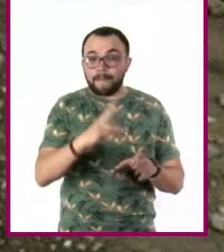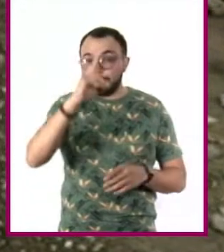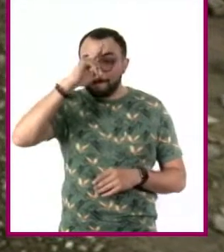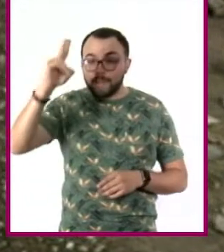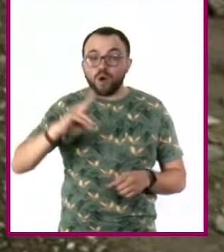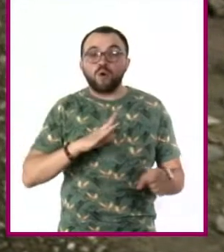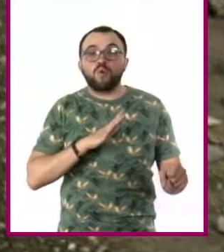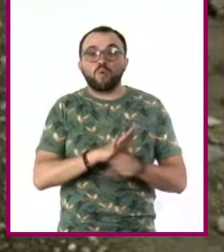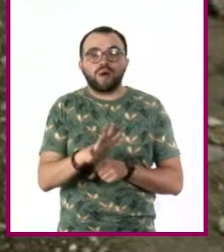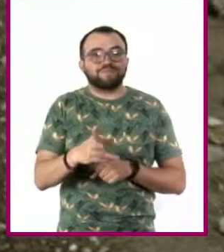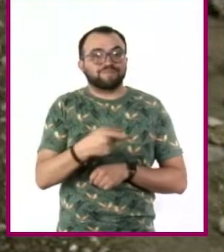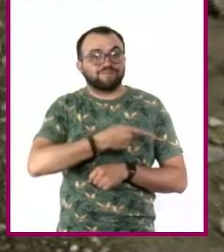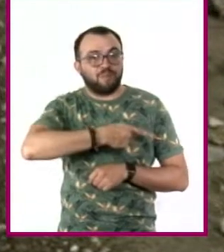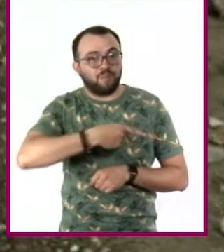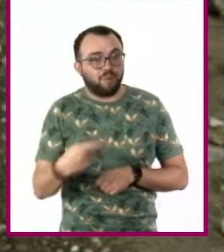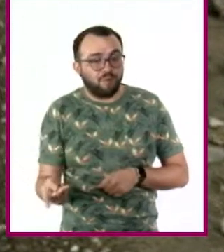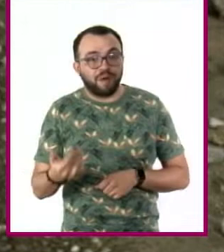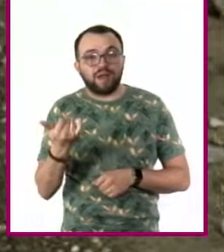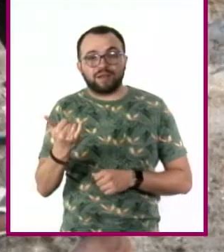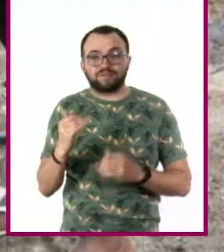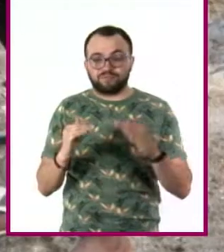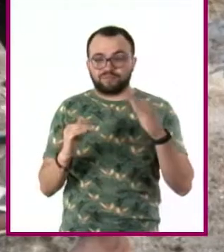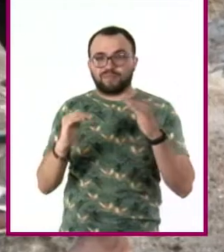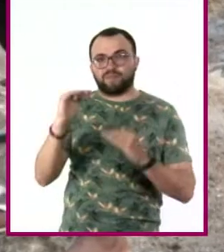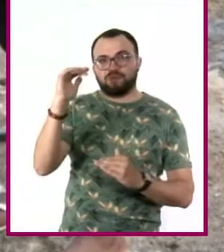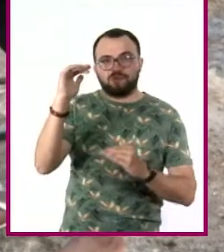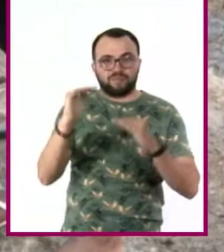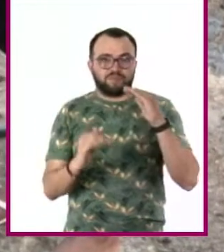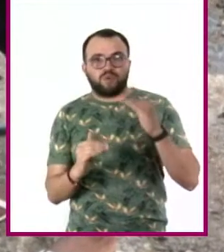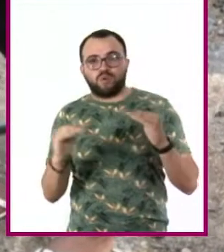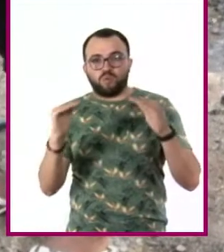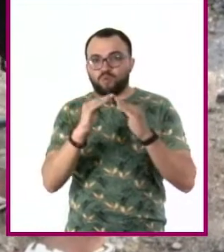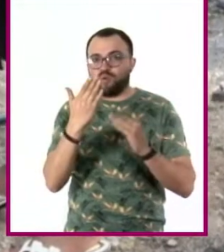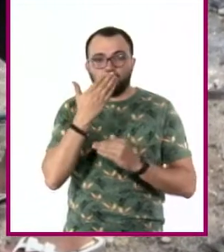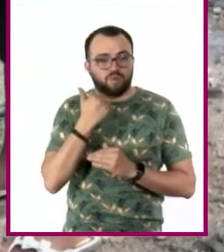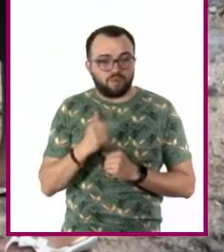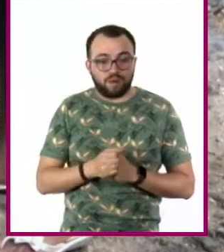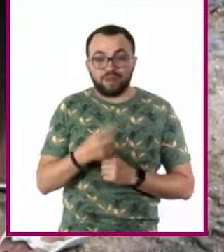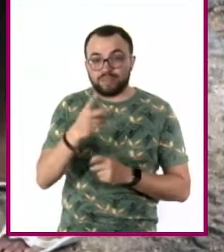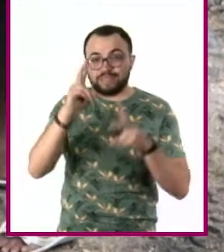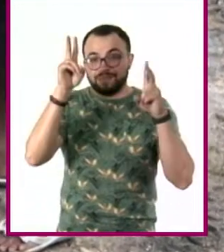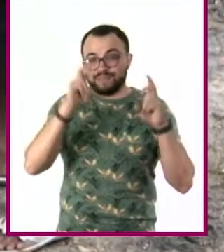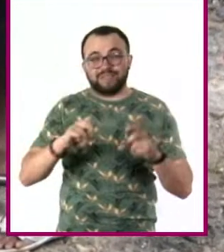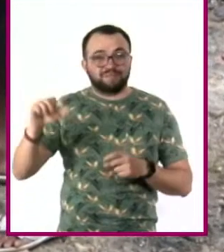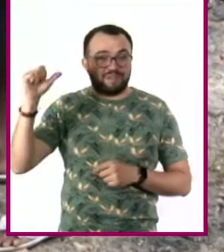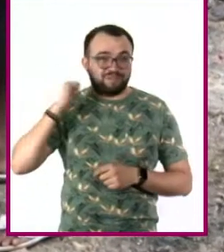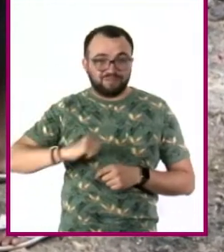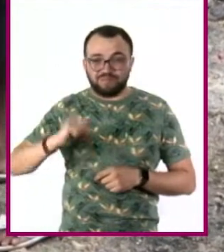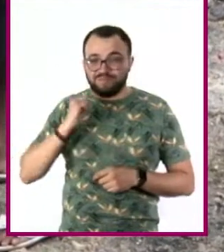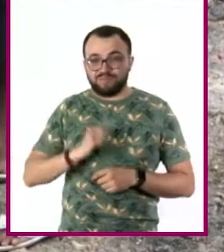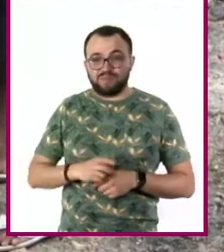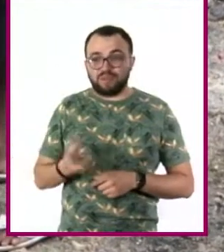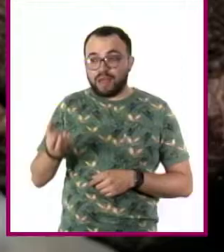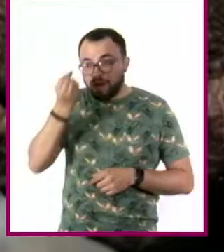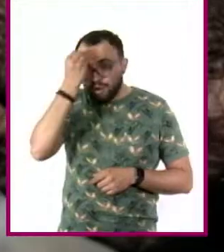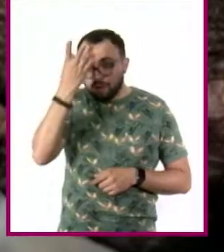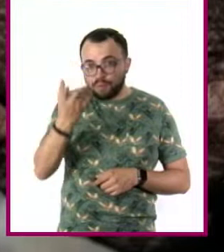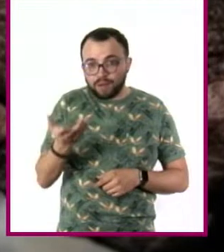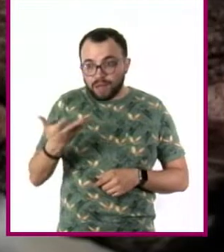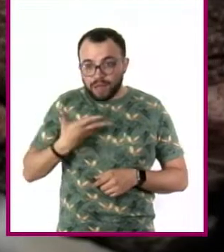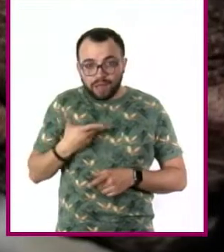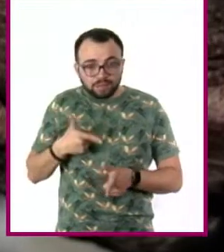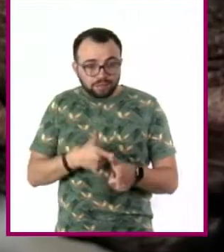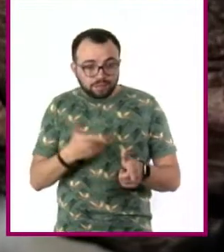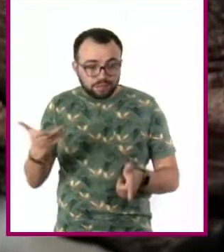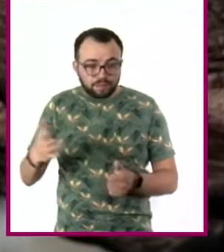la desigualdad, ¿no? O sea, ese es un tema, pero es un tema tan viejo que ya se nos olvidó que existe. El